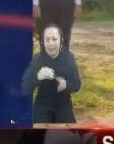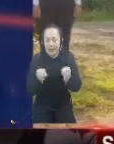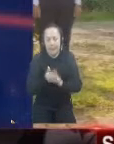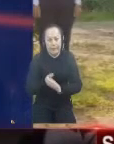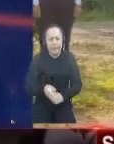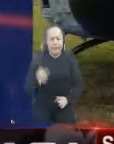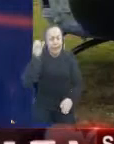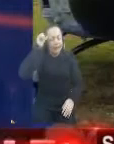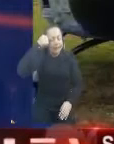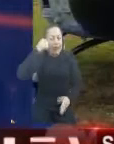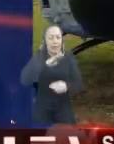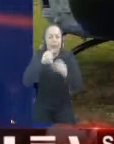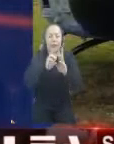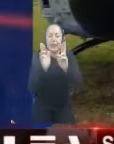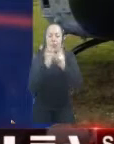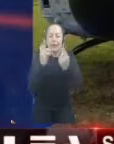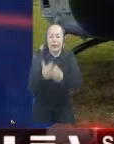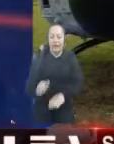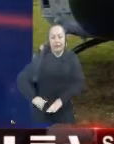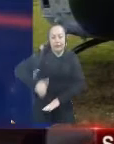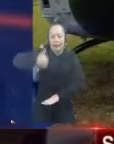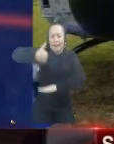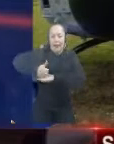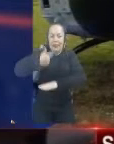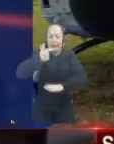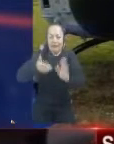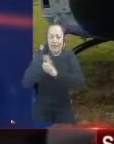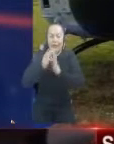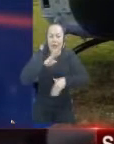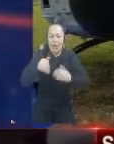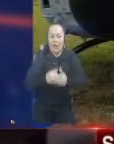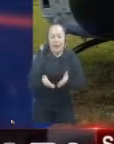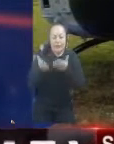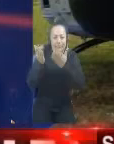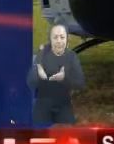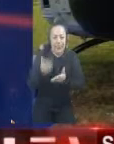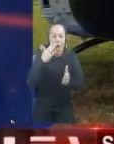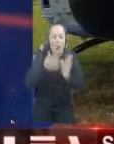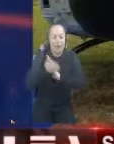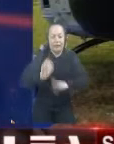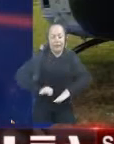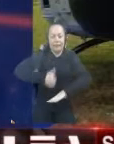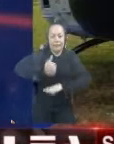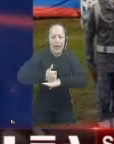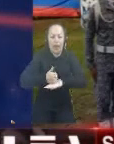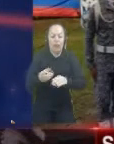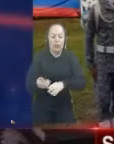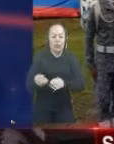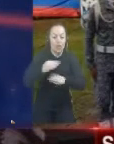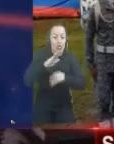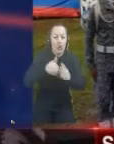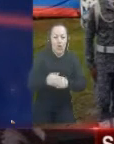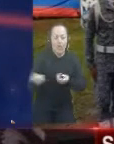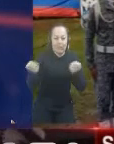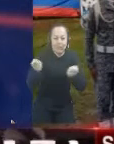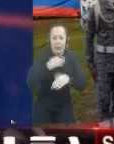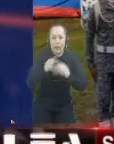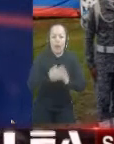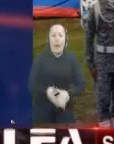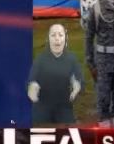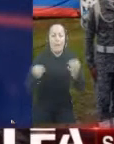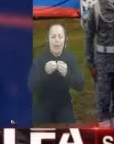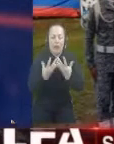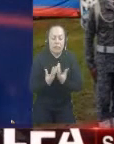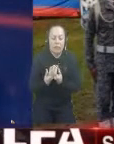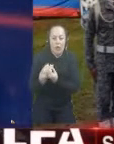estuvo presidida por el señor brigadier general Juan Guillermo Conde Vargas, comandante de la unidad aérea, quien en compañía del personal militar